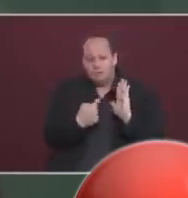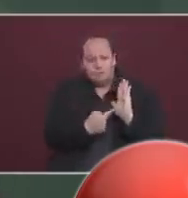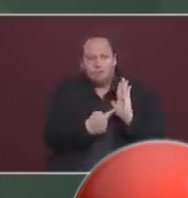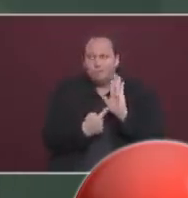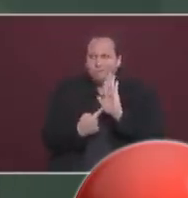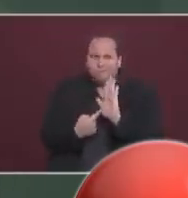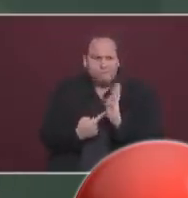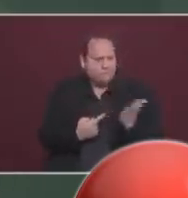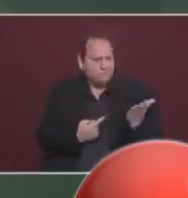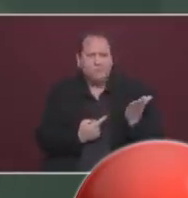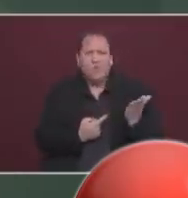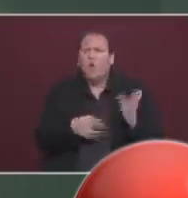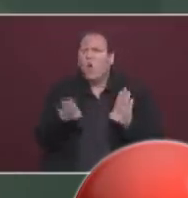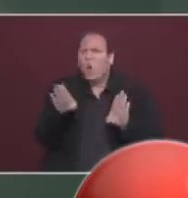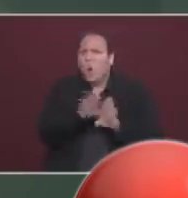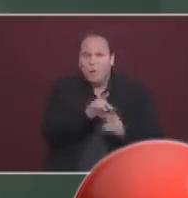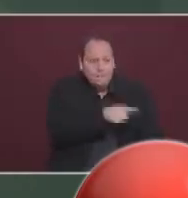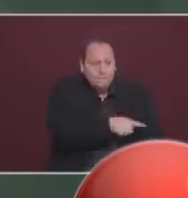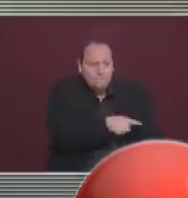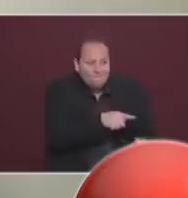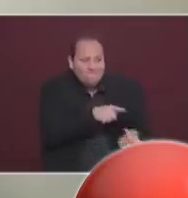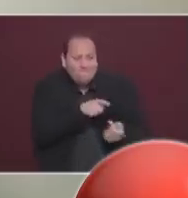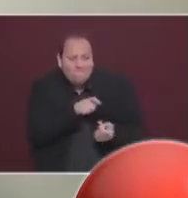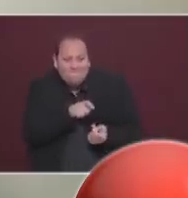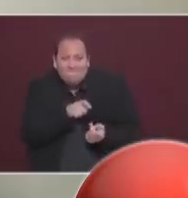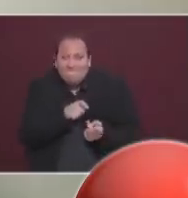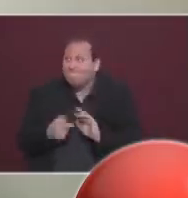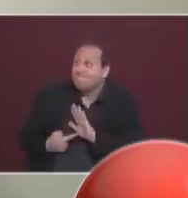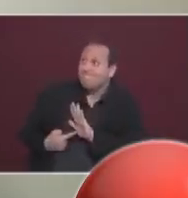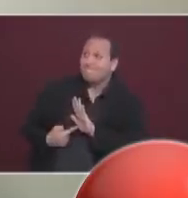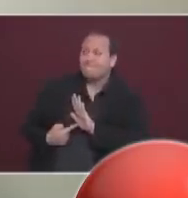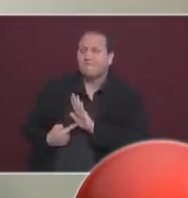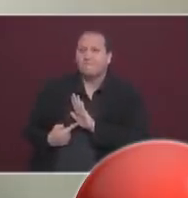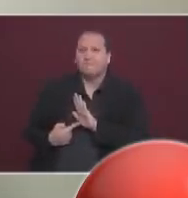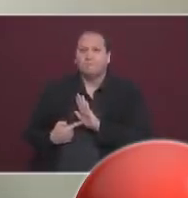¿Quién sabe cómo extrayeron